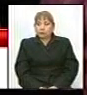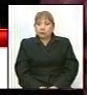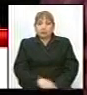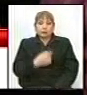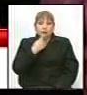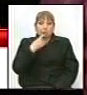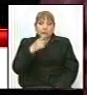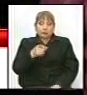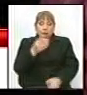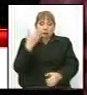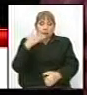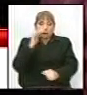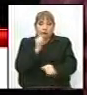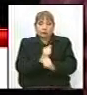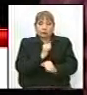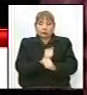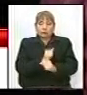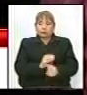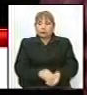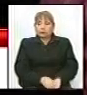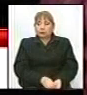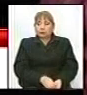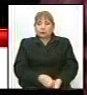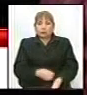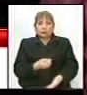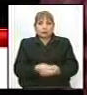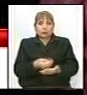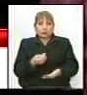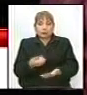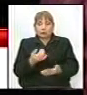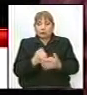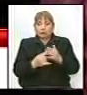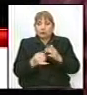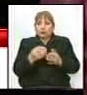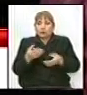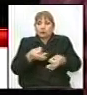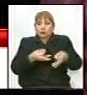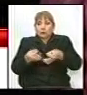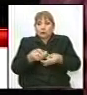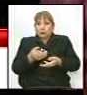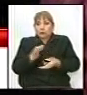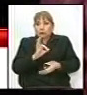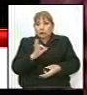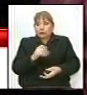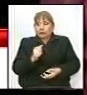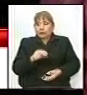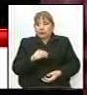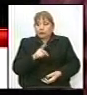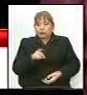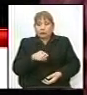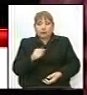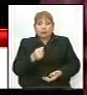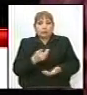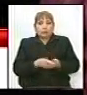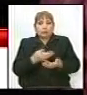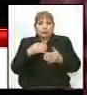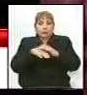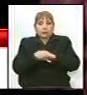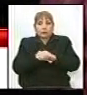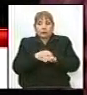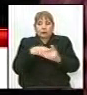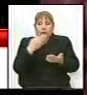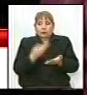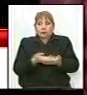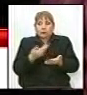Esto fue un trabajo con Proinversión, con el Ministerio de Economía y Finanzas, y se logró insertar y